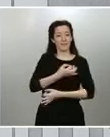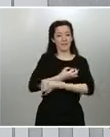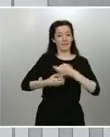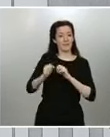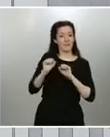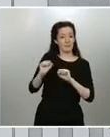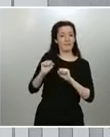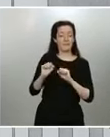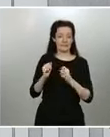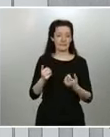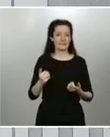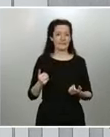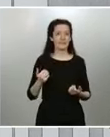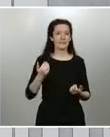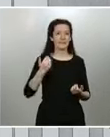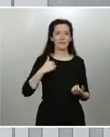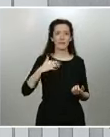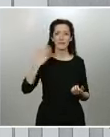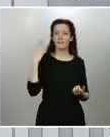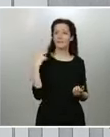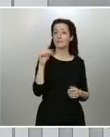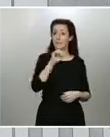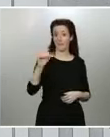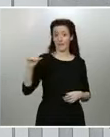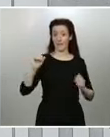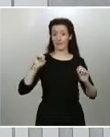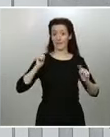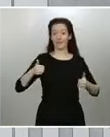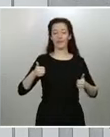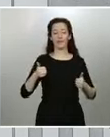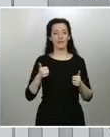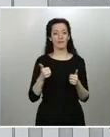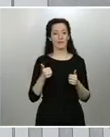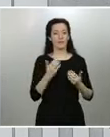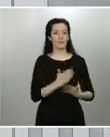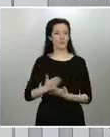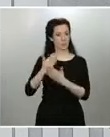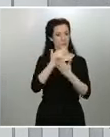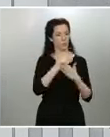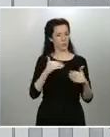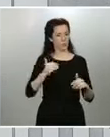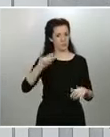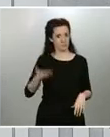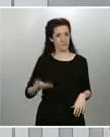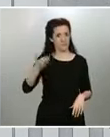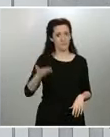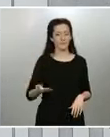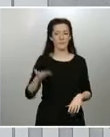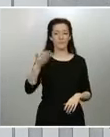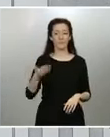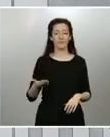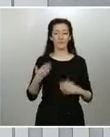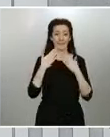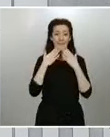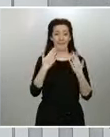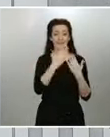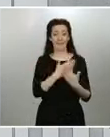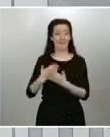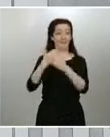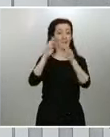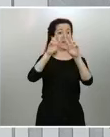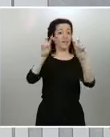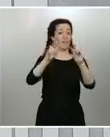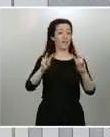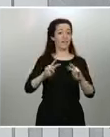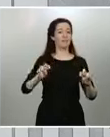inicios de la semana pasada que se empezó este estudio estudio ambicioso que nos va a dar una fotografía de todo el conjunto del territorio español provincia